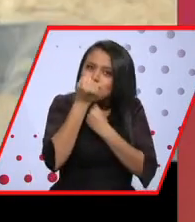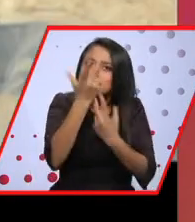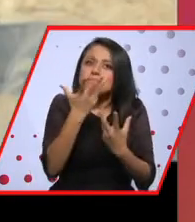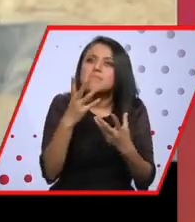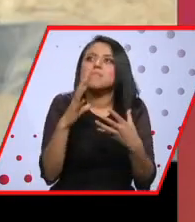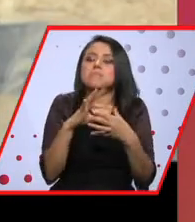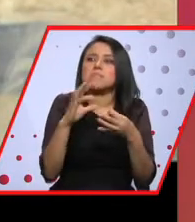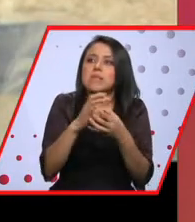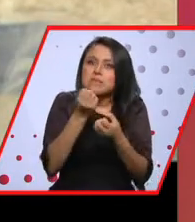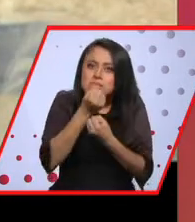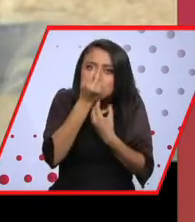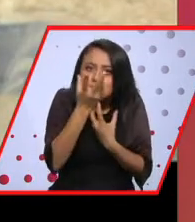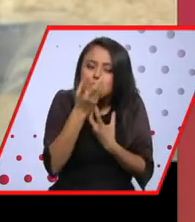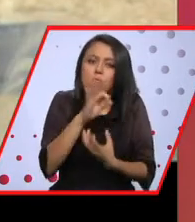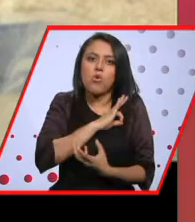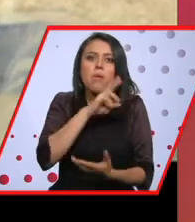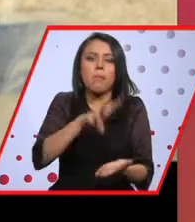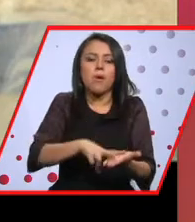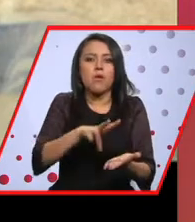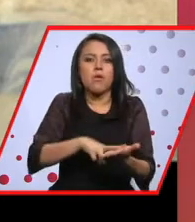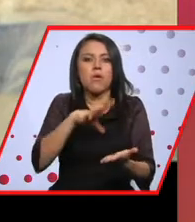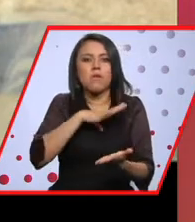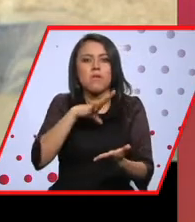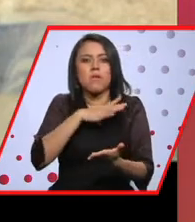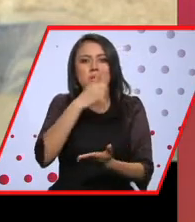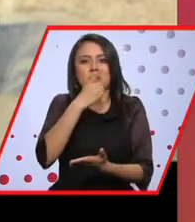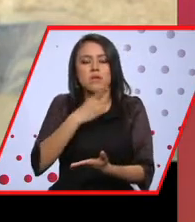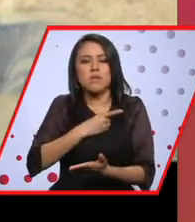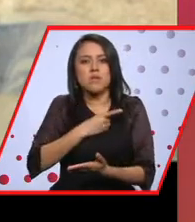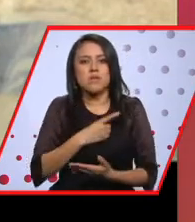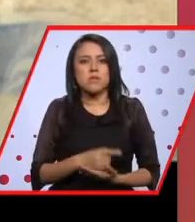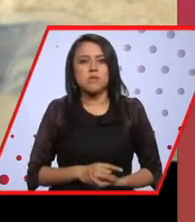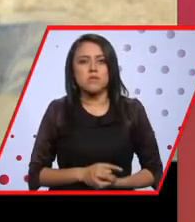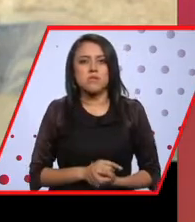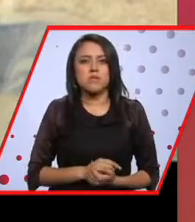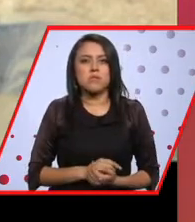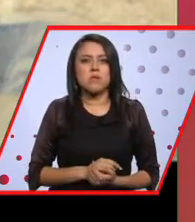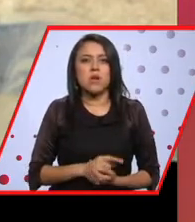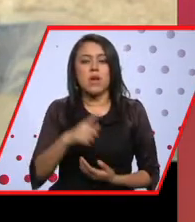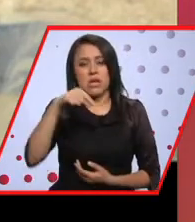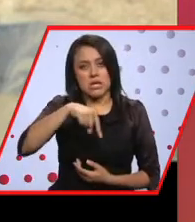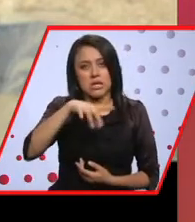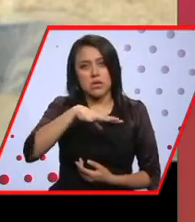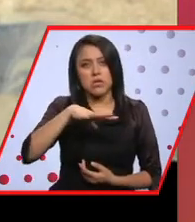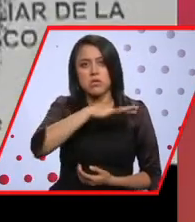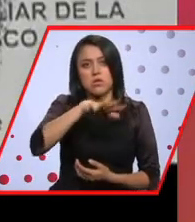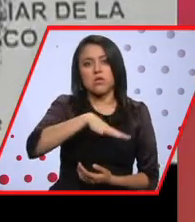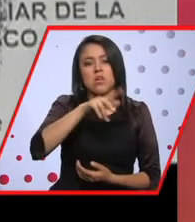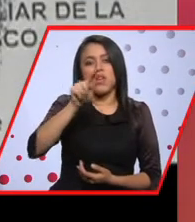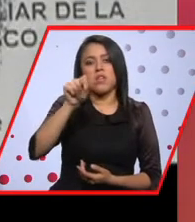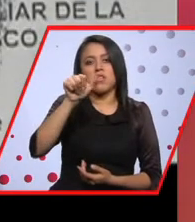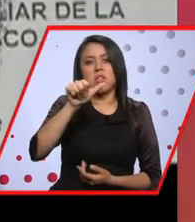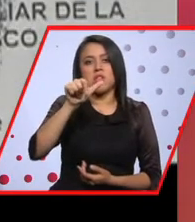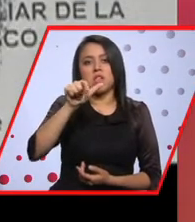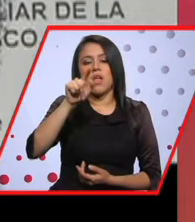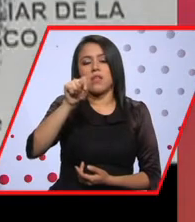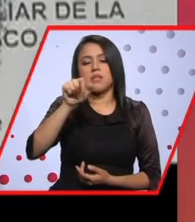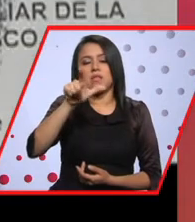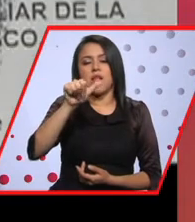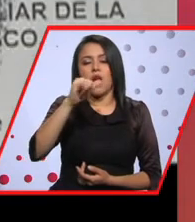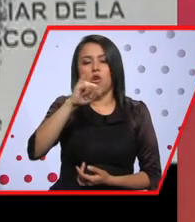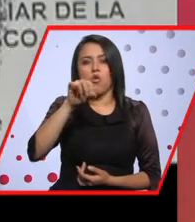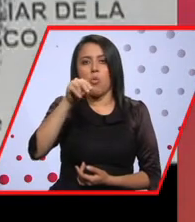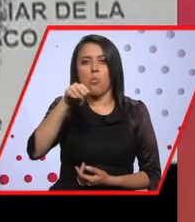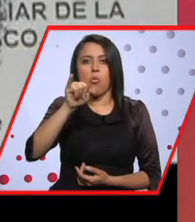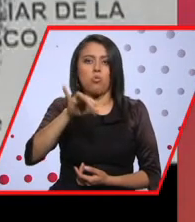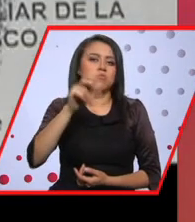el valor para poderlo hacer, el gobierno no me apoyó. Aquí en Tlajomulco siempre me dieron la espalda. Los abogados les